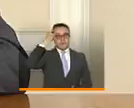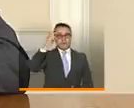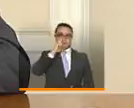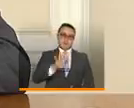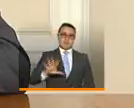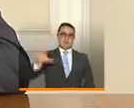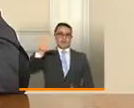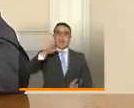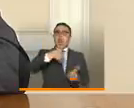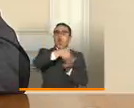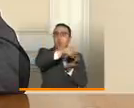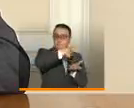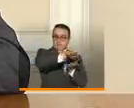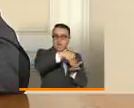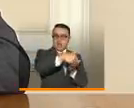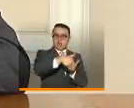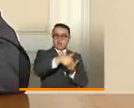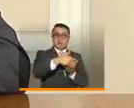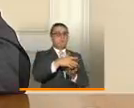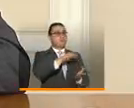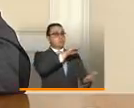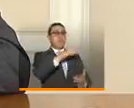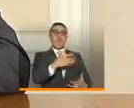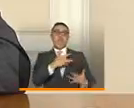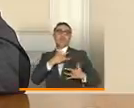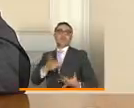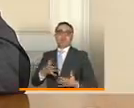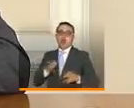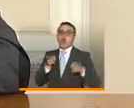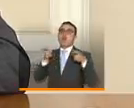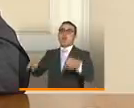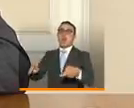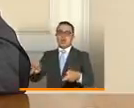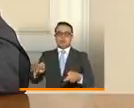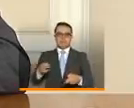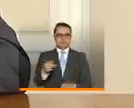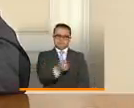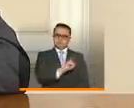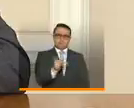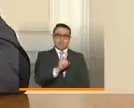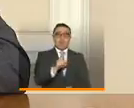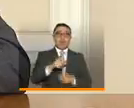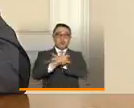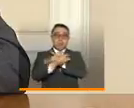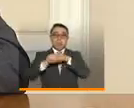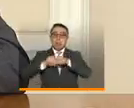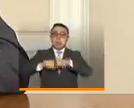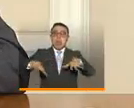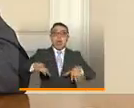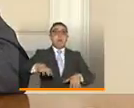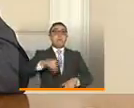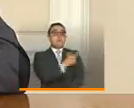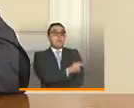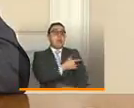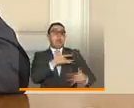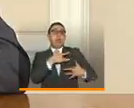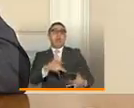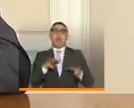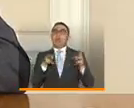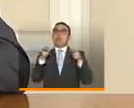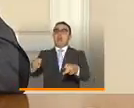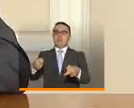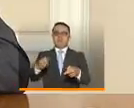nacional, compradas, no son vacunas donadas. Han habido algunos comentarios en Twitter de que estas vacunas son donadas, no son donadas,